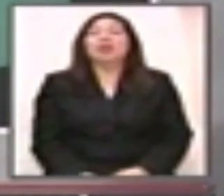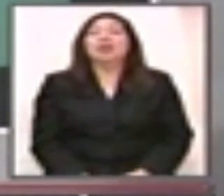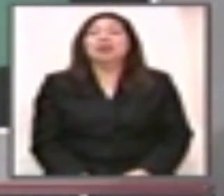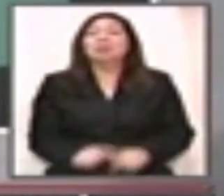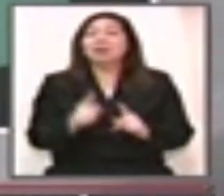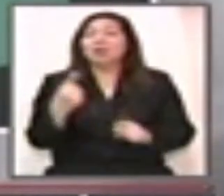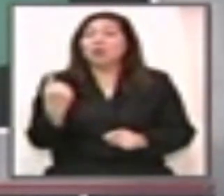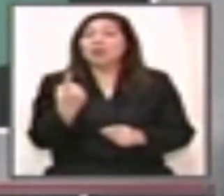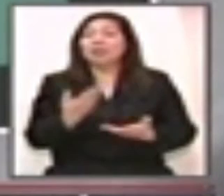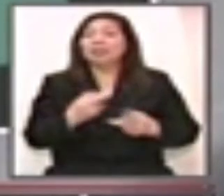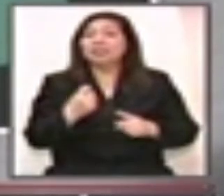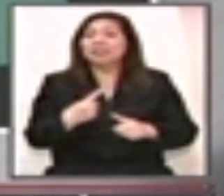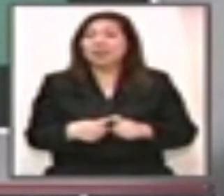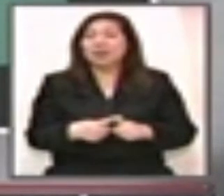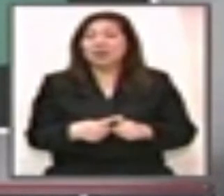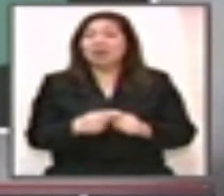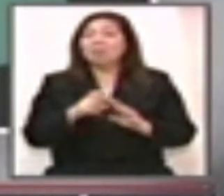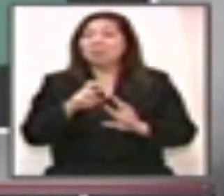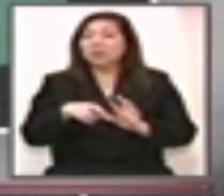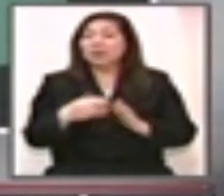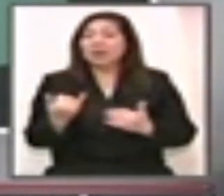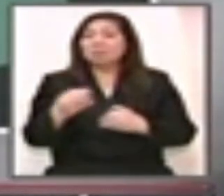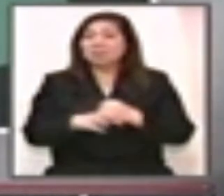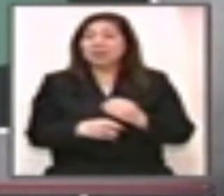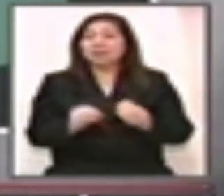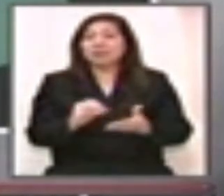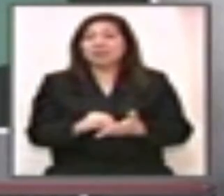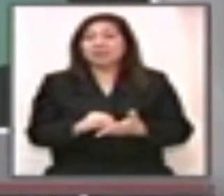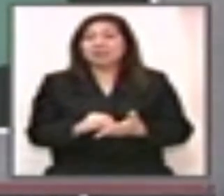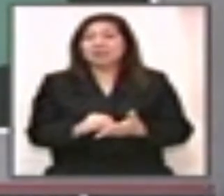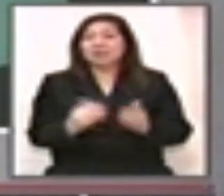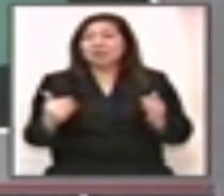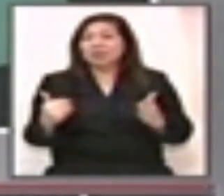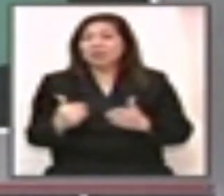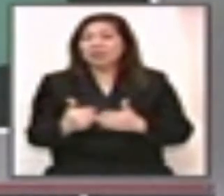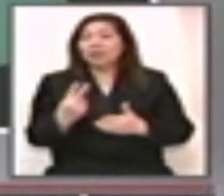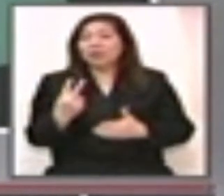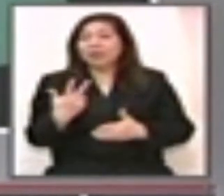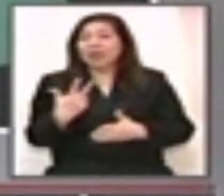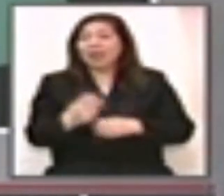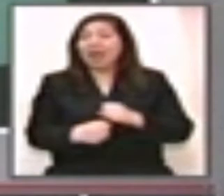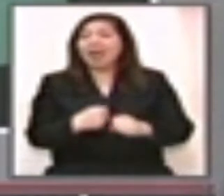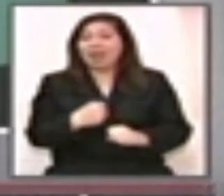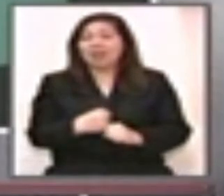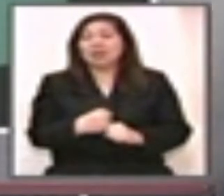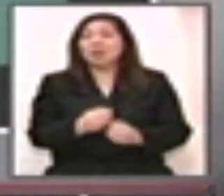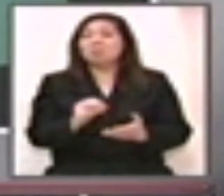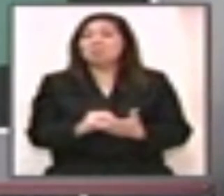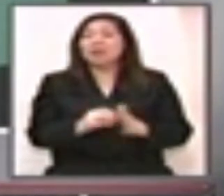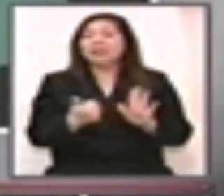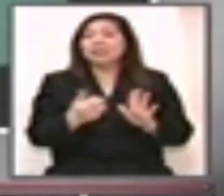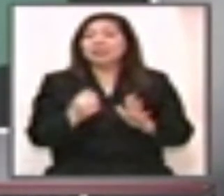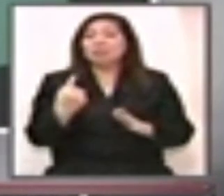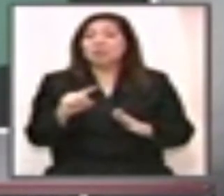Ventanilla Única de Comercio Exterior ha producido al país, en estos escasos 2-3 años de funcionamiento, más de